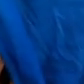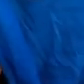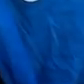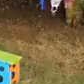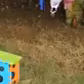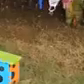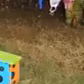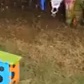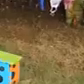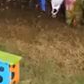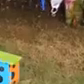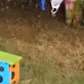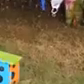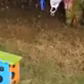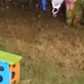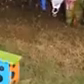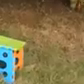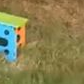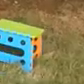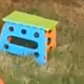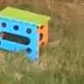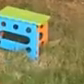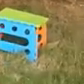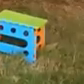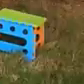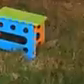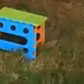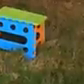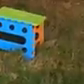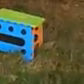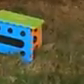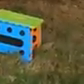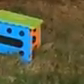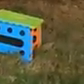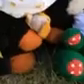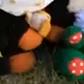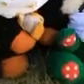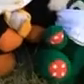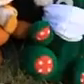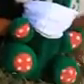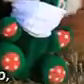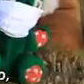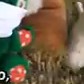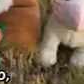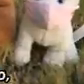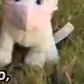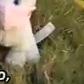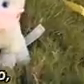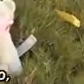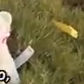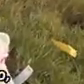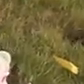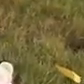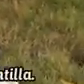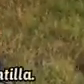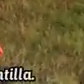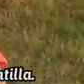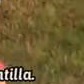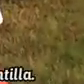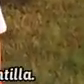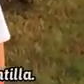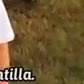Mascarilla, y ponernos todos una para salir en pandilla. da lo mismo en Pelao que en